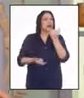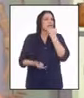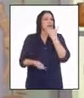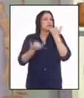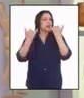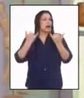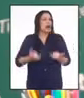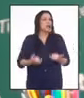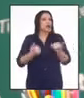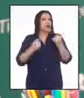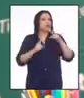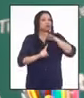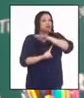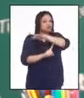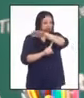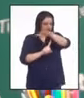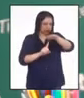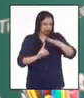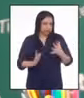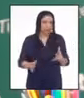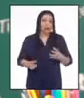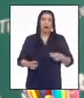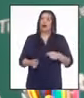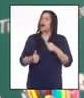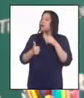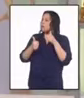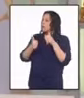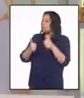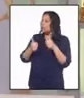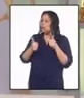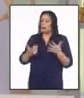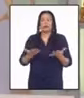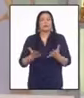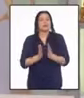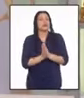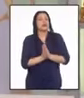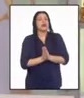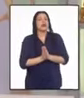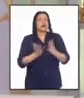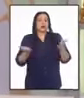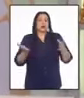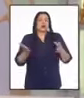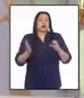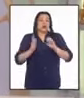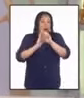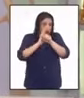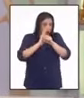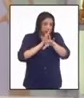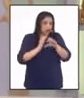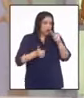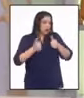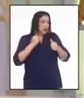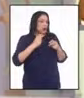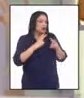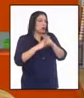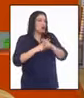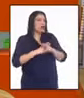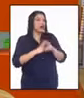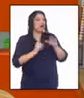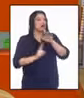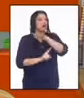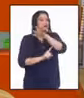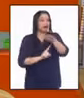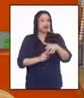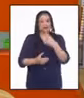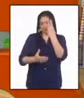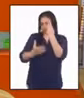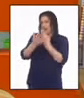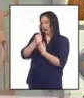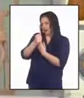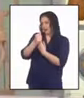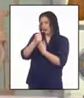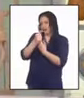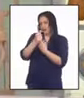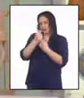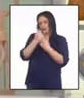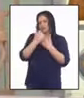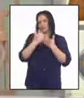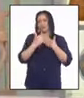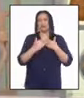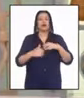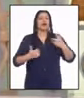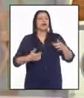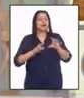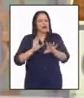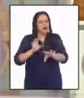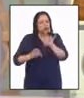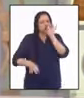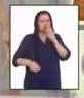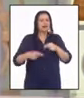medio ambiente. ¡Qué bien, Stephanie! ¡Excelente! ¿Lo de las películas o lo del cuidado del medio ambiente? Ambas. Bueno,